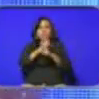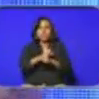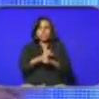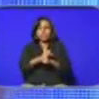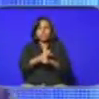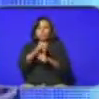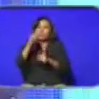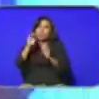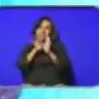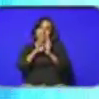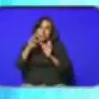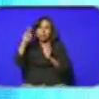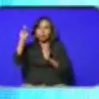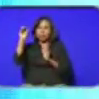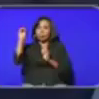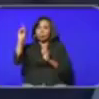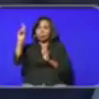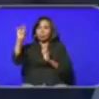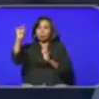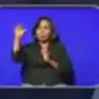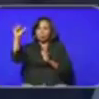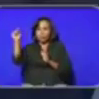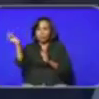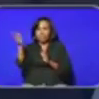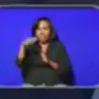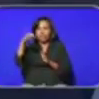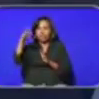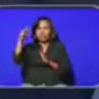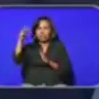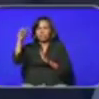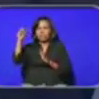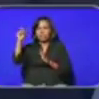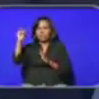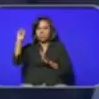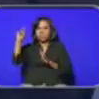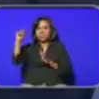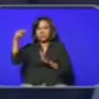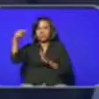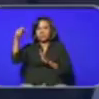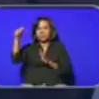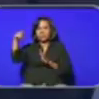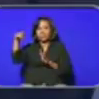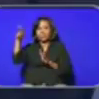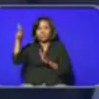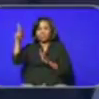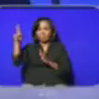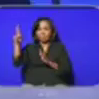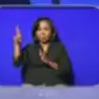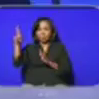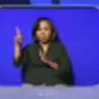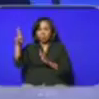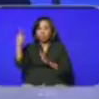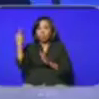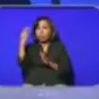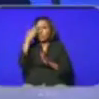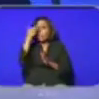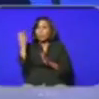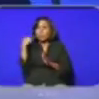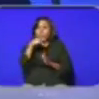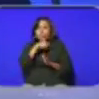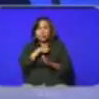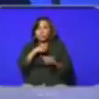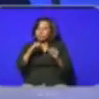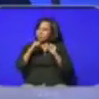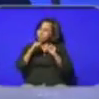cómo lo hizo Alemania, cómo lo hizo Reino Unido, porque como país somos un país que va a seguir creciendo, que va a